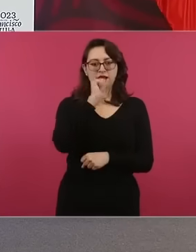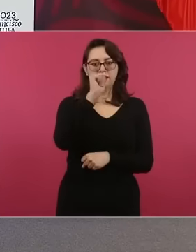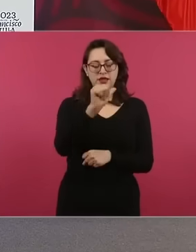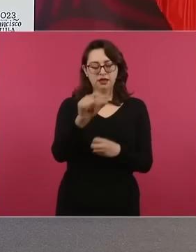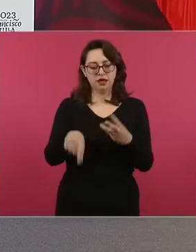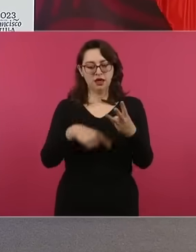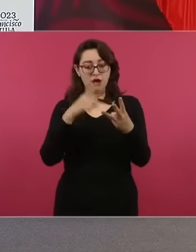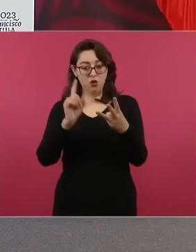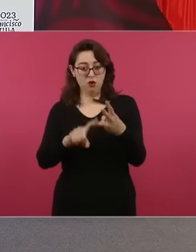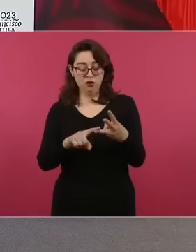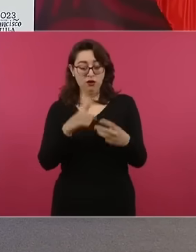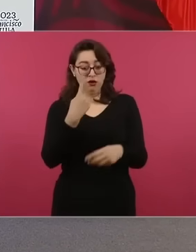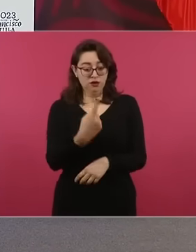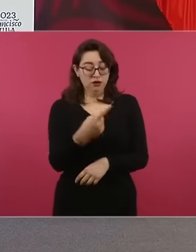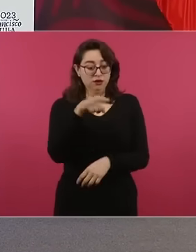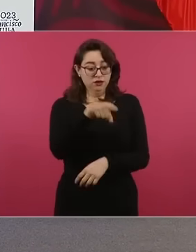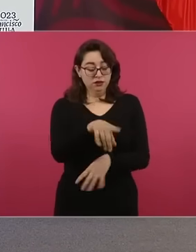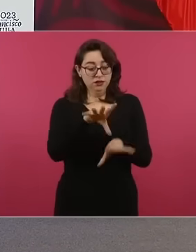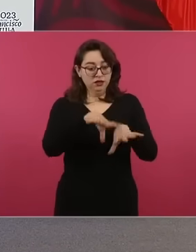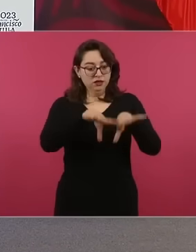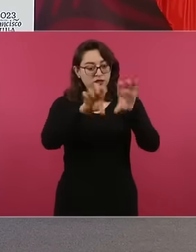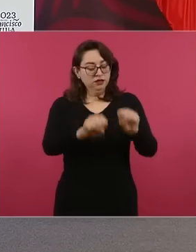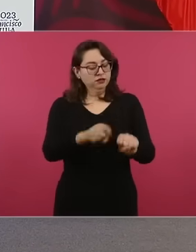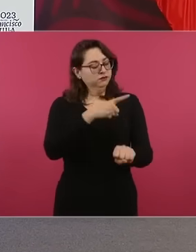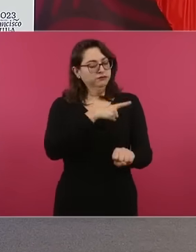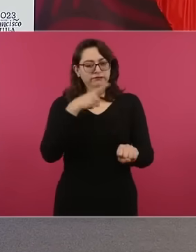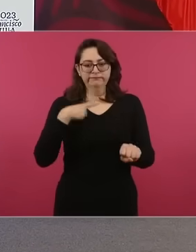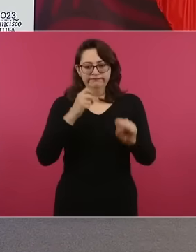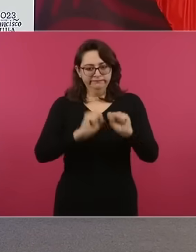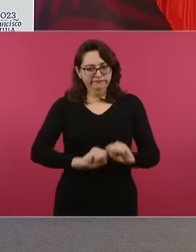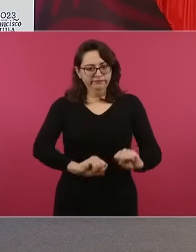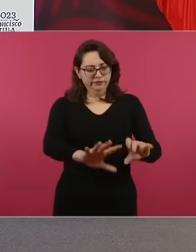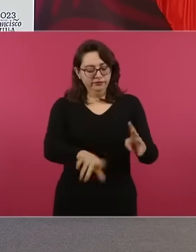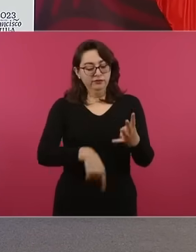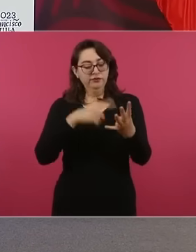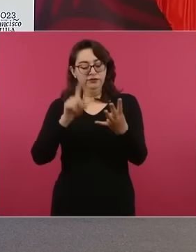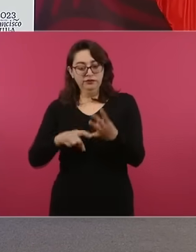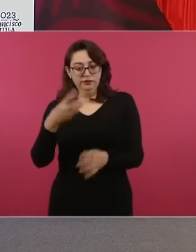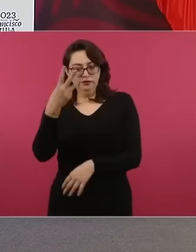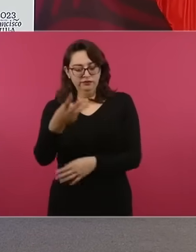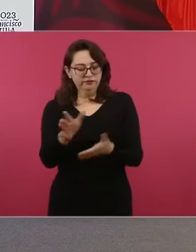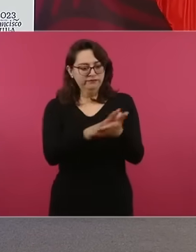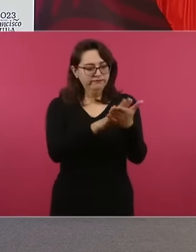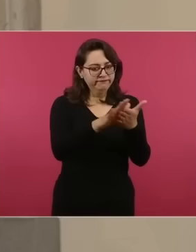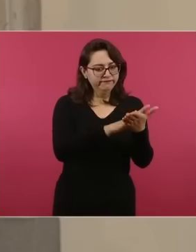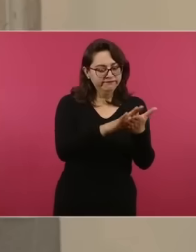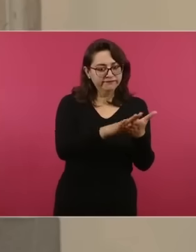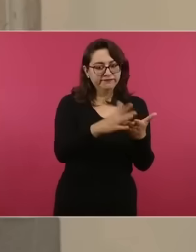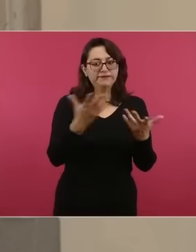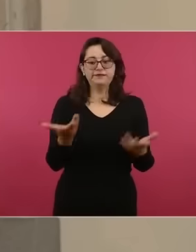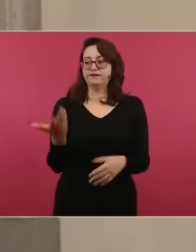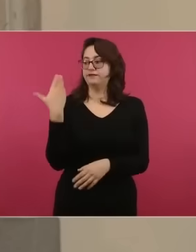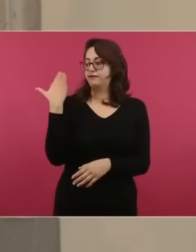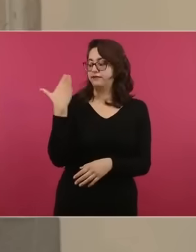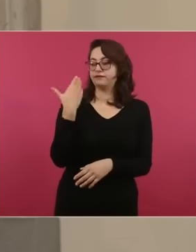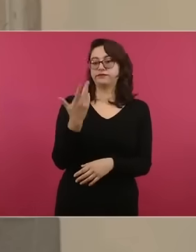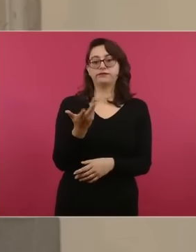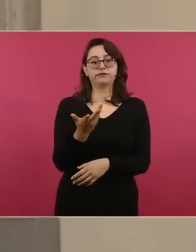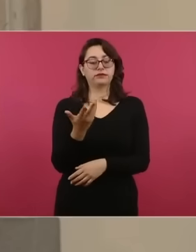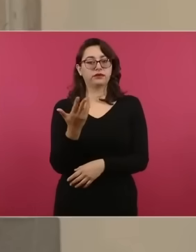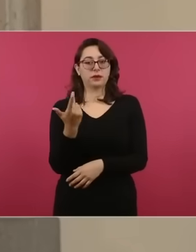de ilegal la detención y en tres sentencia absolutoria destaca aquí la audiencia del 25 de abril del 2023